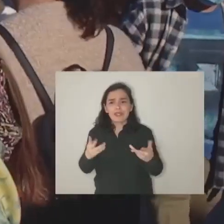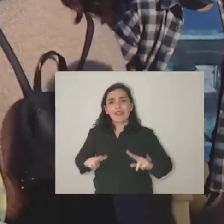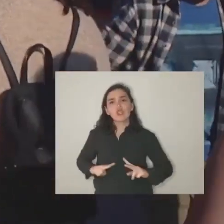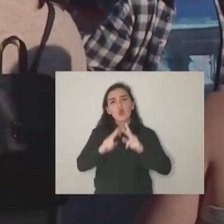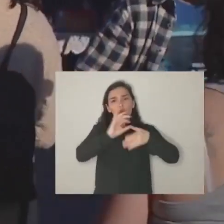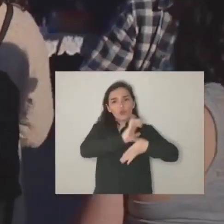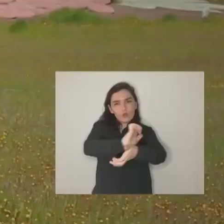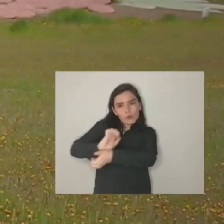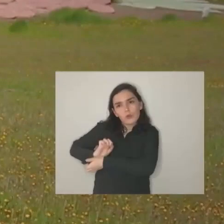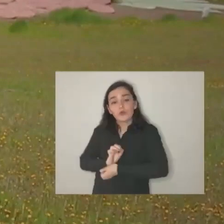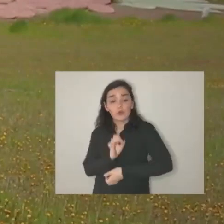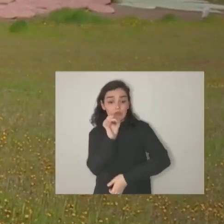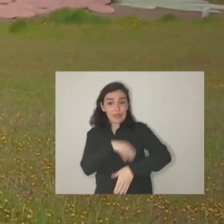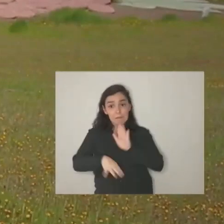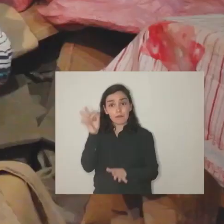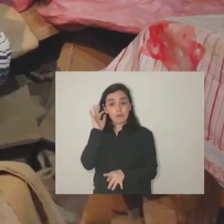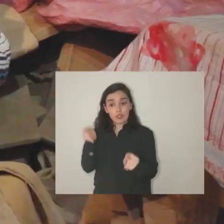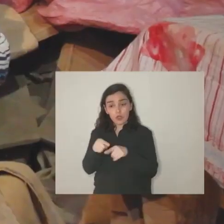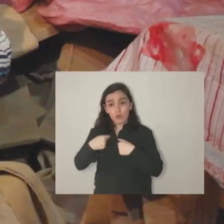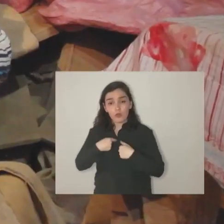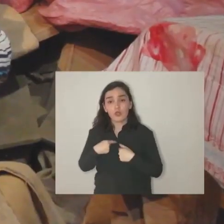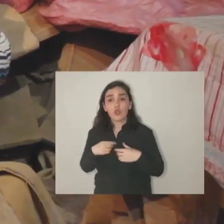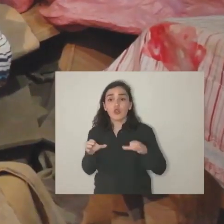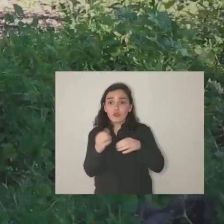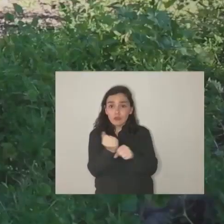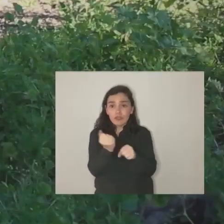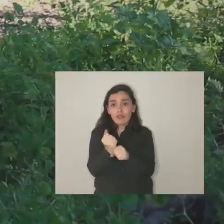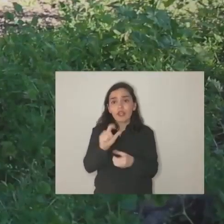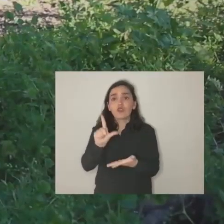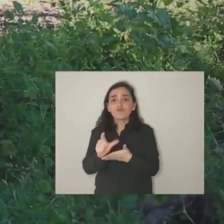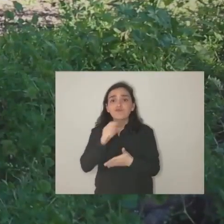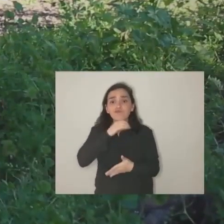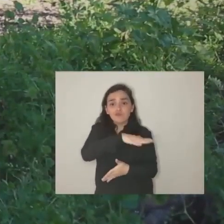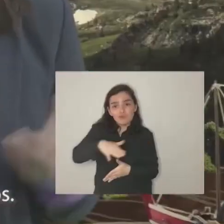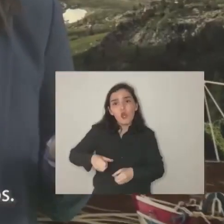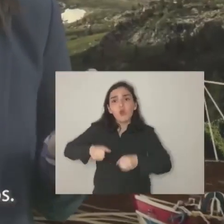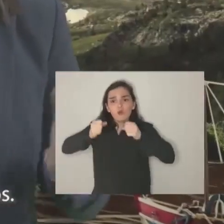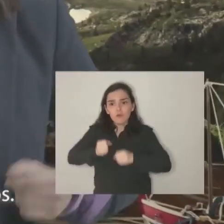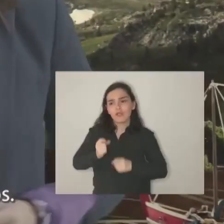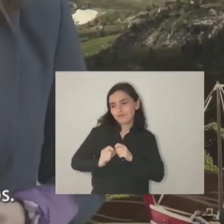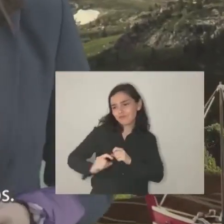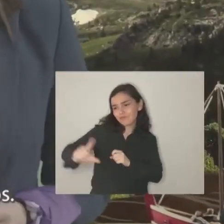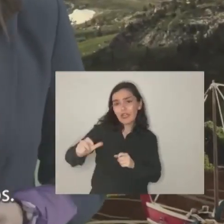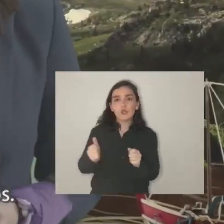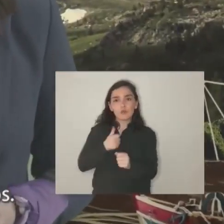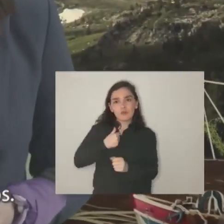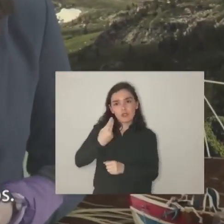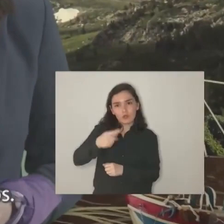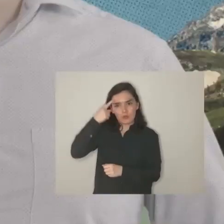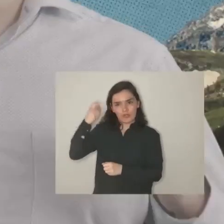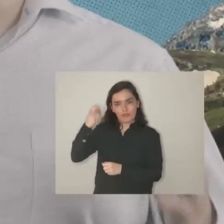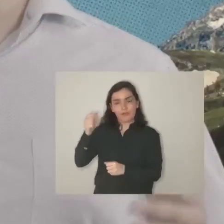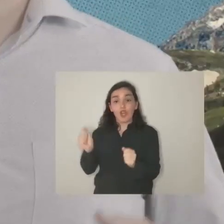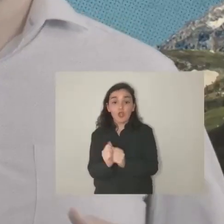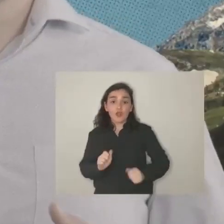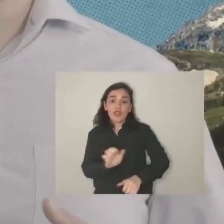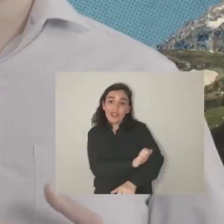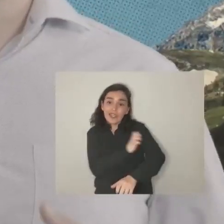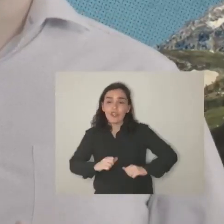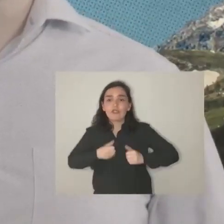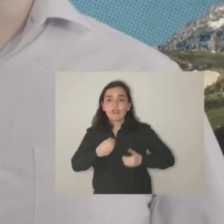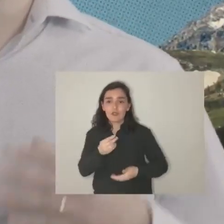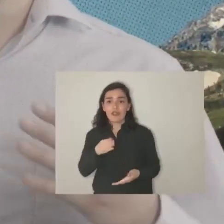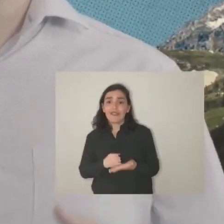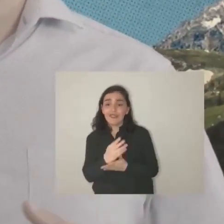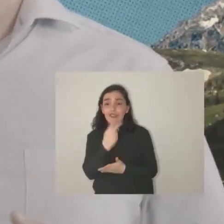para construir juntos un Chile en el que más mujeres como yo, de clase trabajadora y de zonas rurales, puedan salir adelante y cumplir sus sueños. Con Energía y Juventud